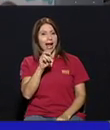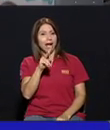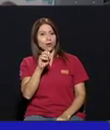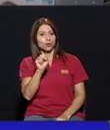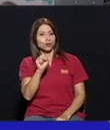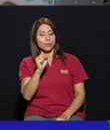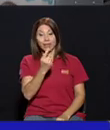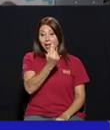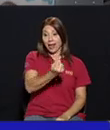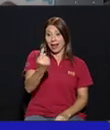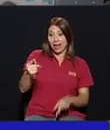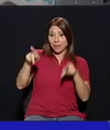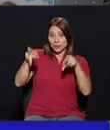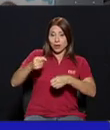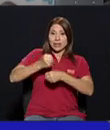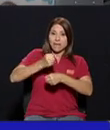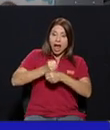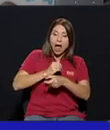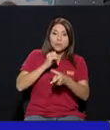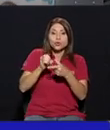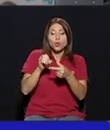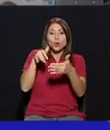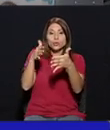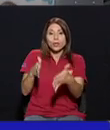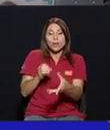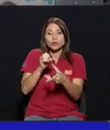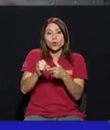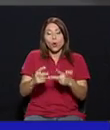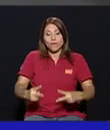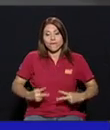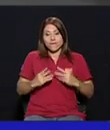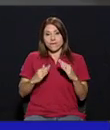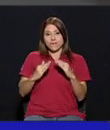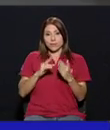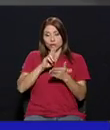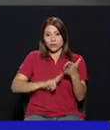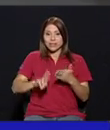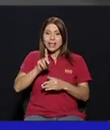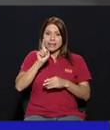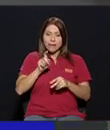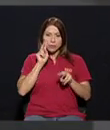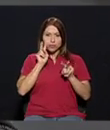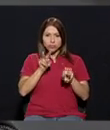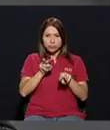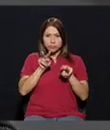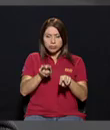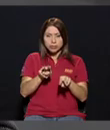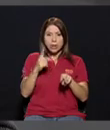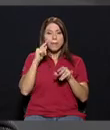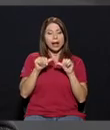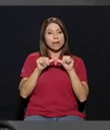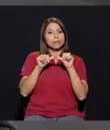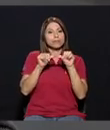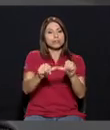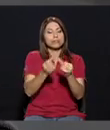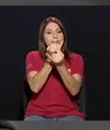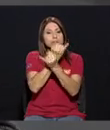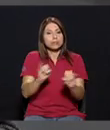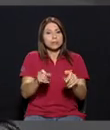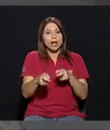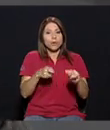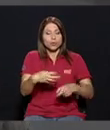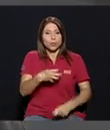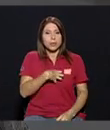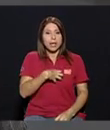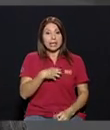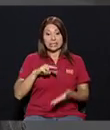personas que trabajamos, estudiamos y vivimos en la universidad tenemos la responsabilidad de velar porque esa llama de la autonomía siga viva,